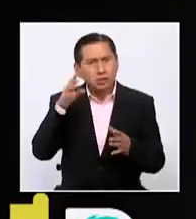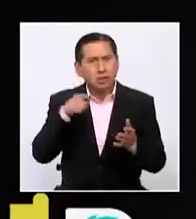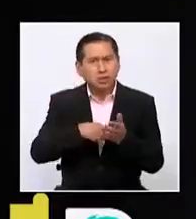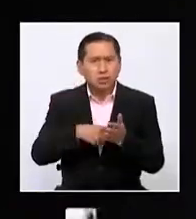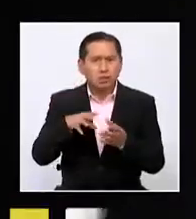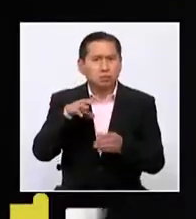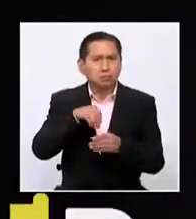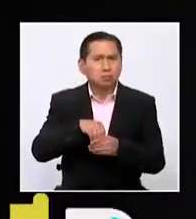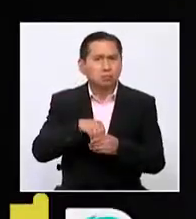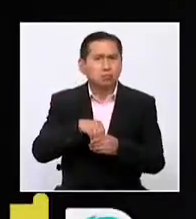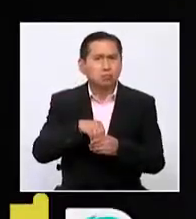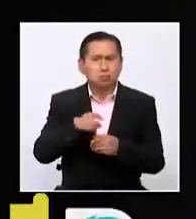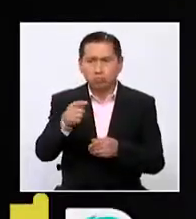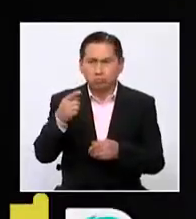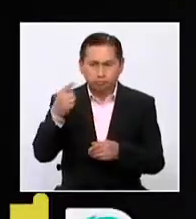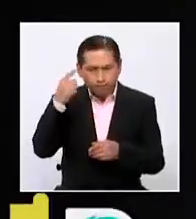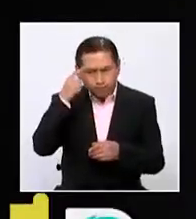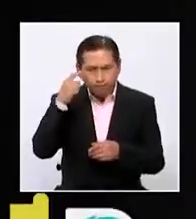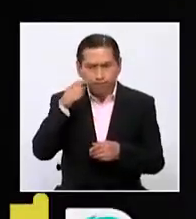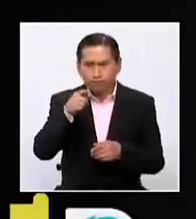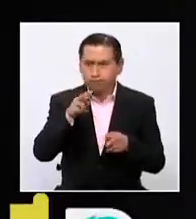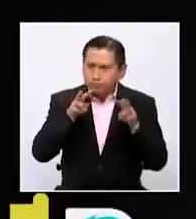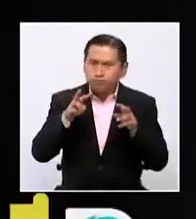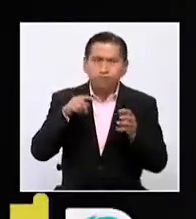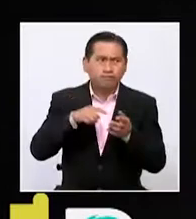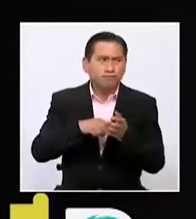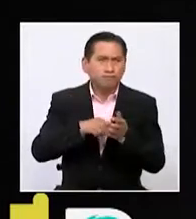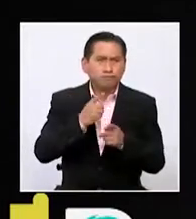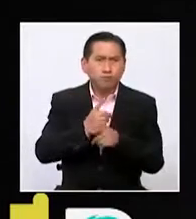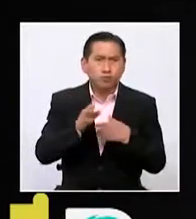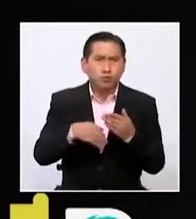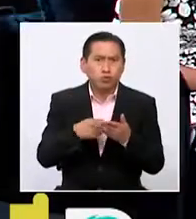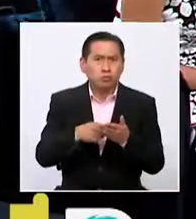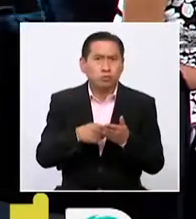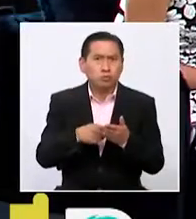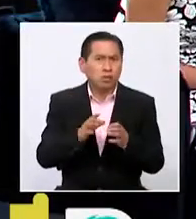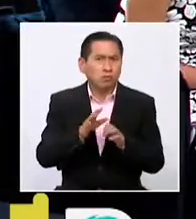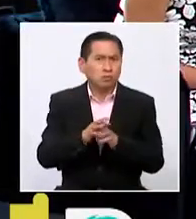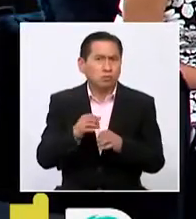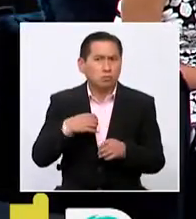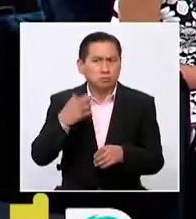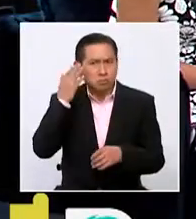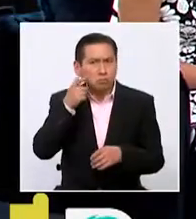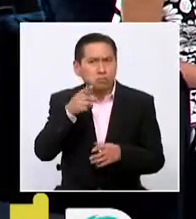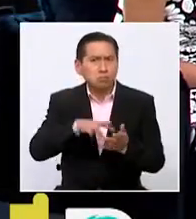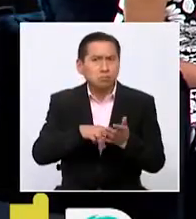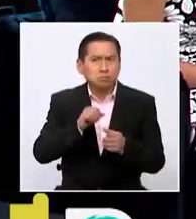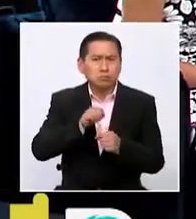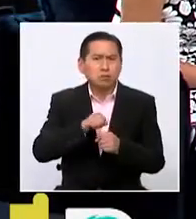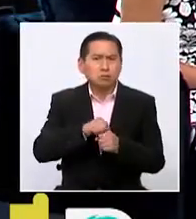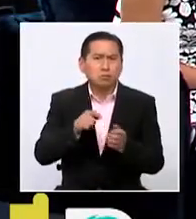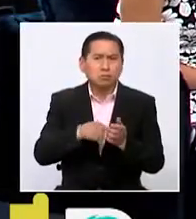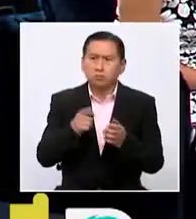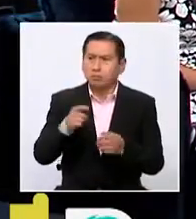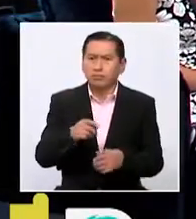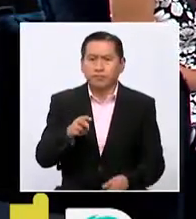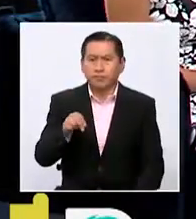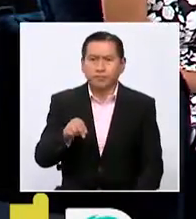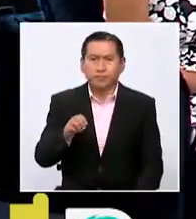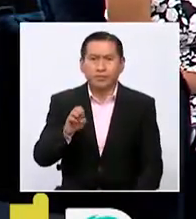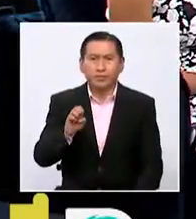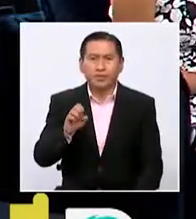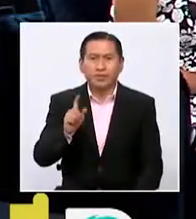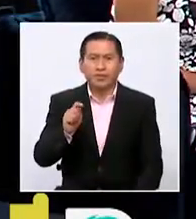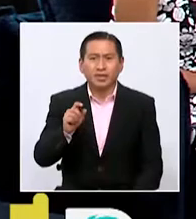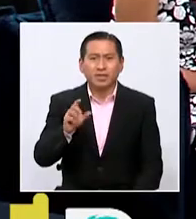contenido con esa perspectiva, con la mirada hacia estas plataformas? Por ejemplo, tengo entendido que no solo trabajas con Netflix, con Amazon, sino también que tienen